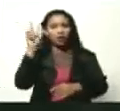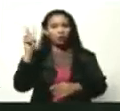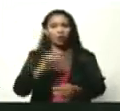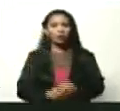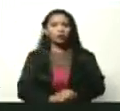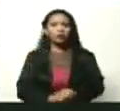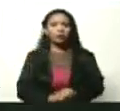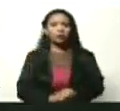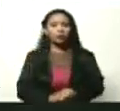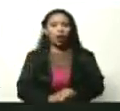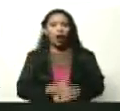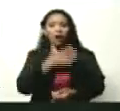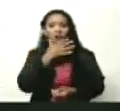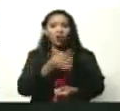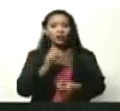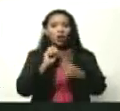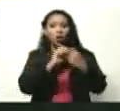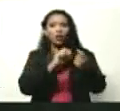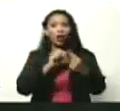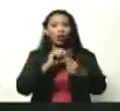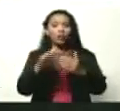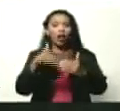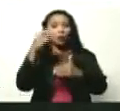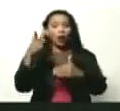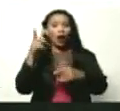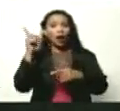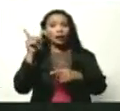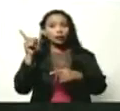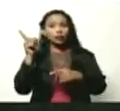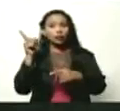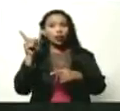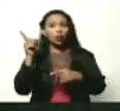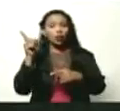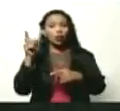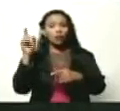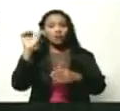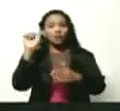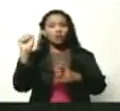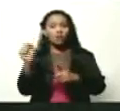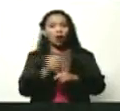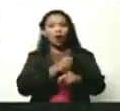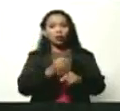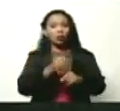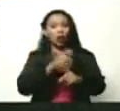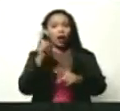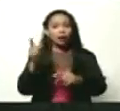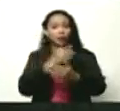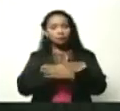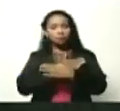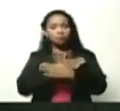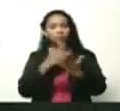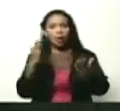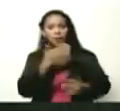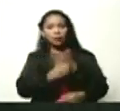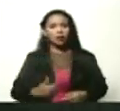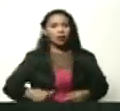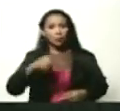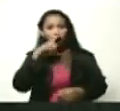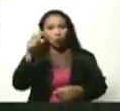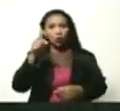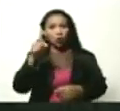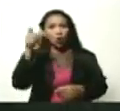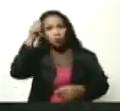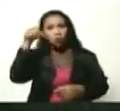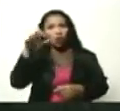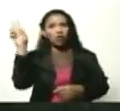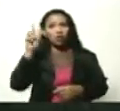El haber facilitado los diálogos después de que fue tan maltratado ese gesto generoso del presidente Maduro y del gobierno del pueblo